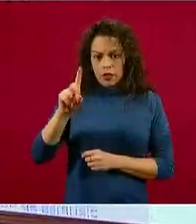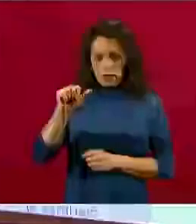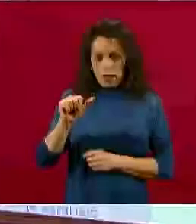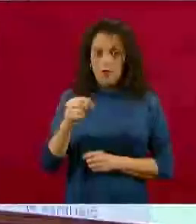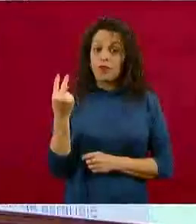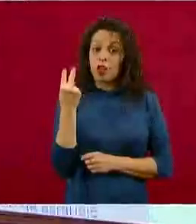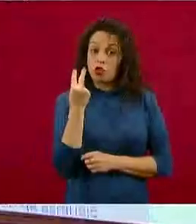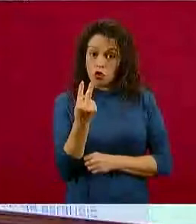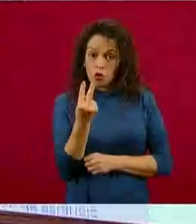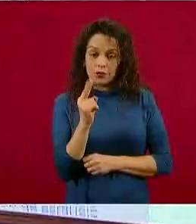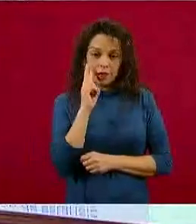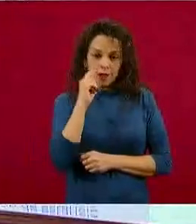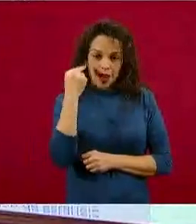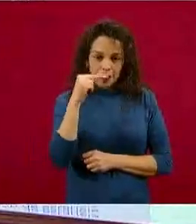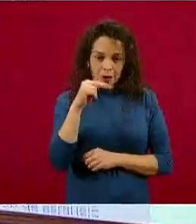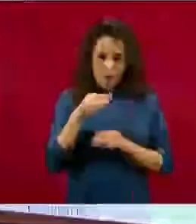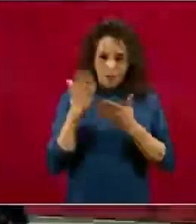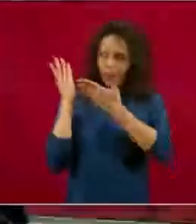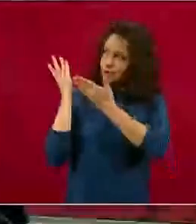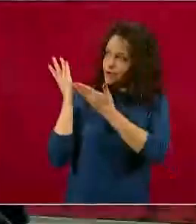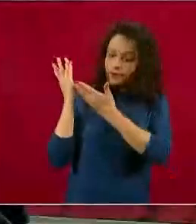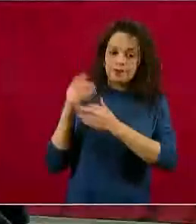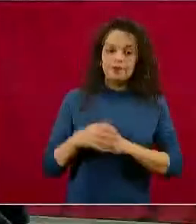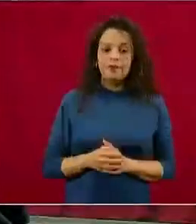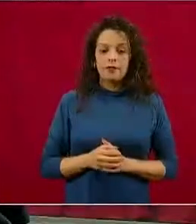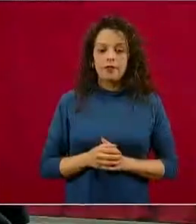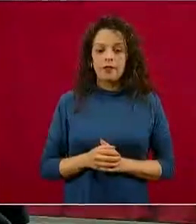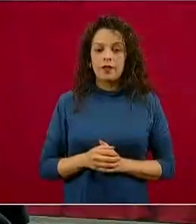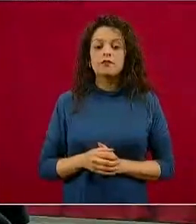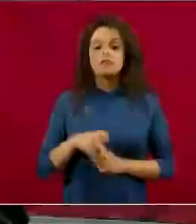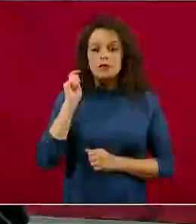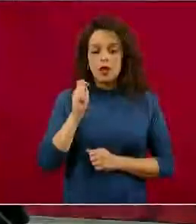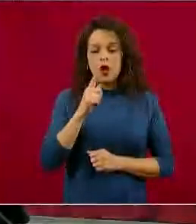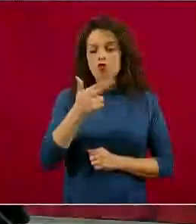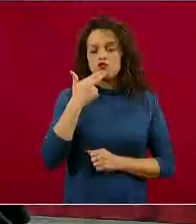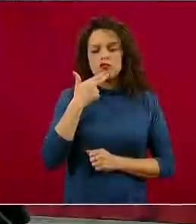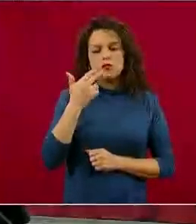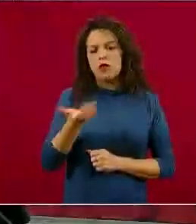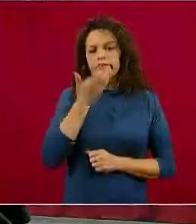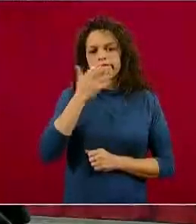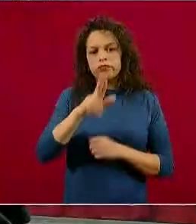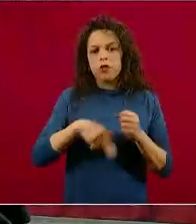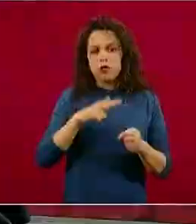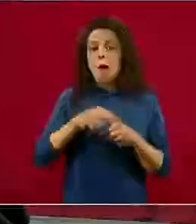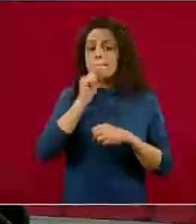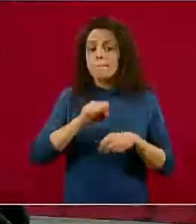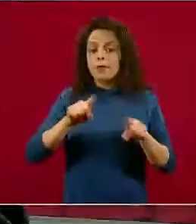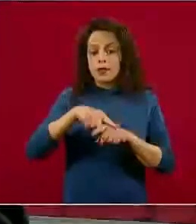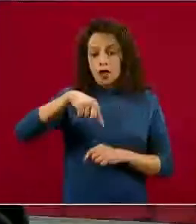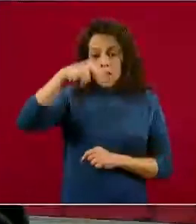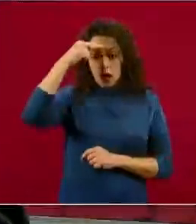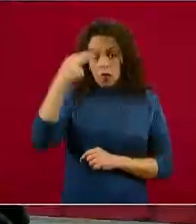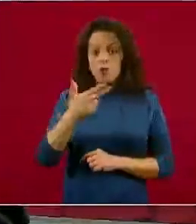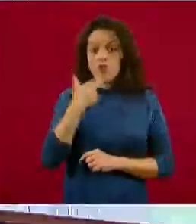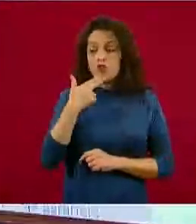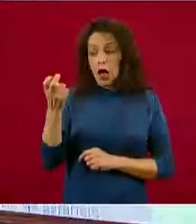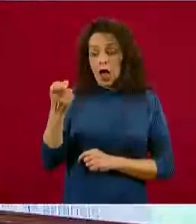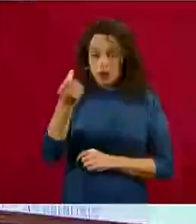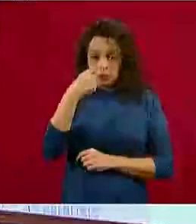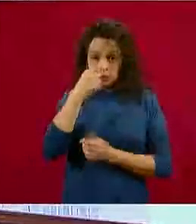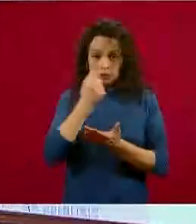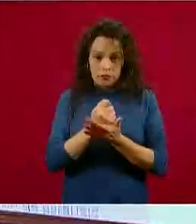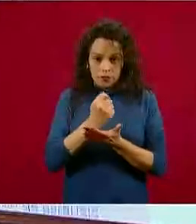antirretrovirales de amplio uso en el esquema convencional de uso de antirretrovirales, incluido el de México, se usa esta formulación.